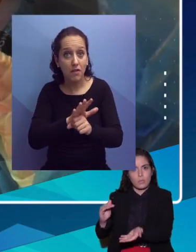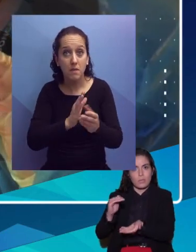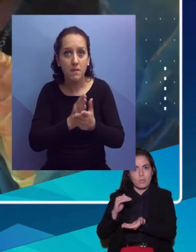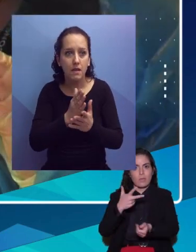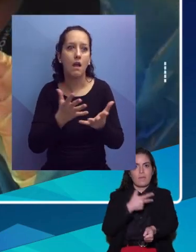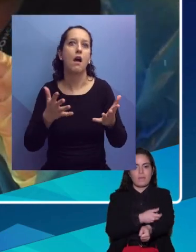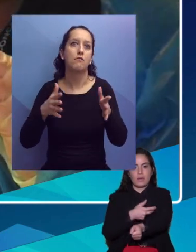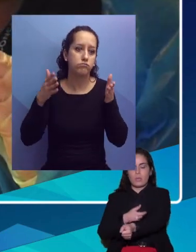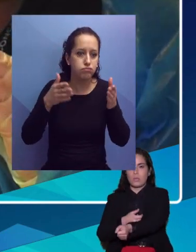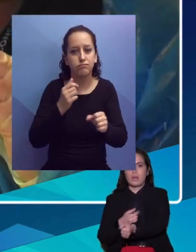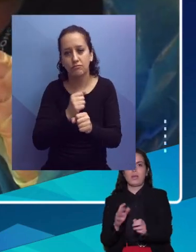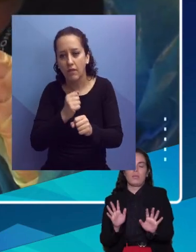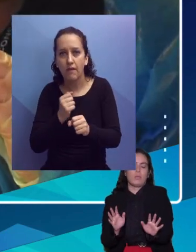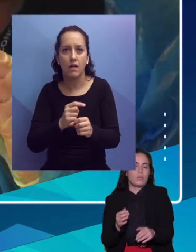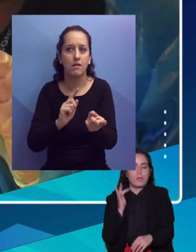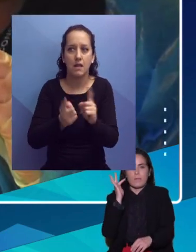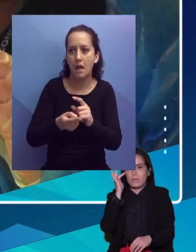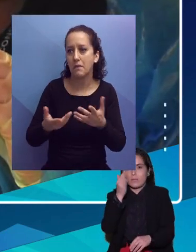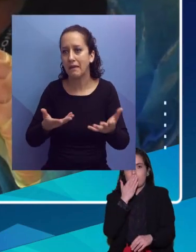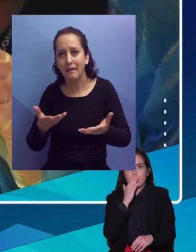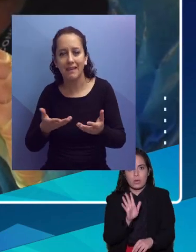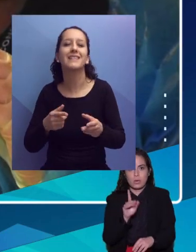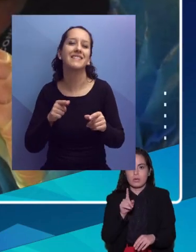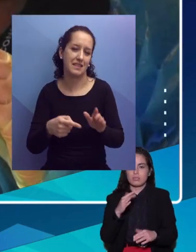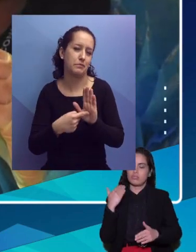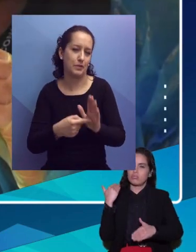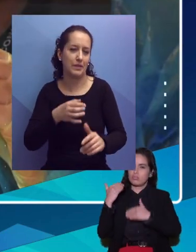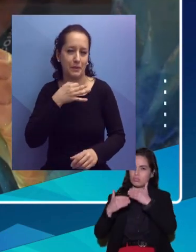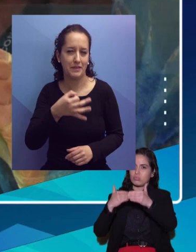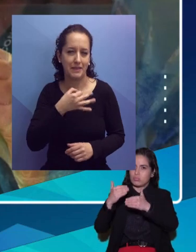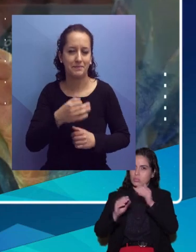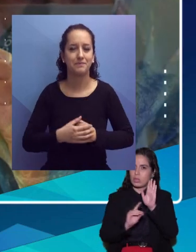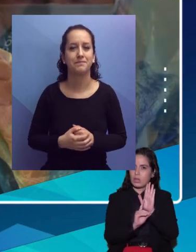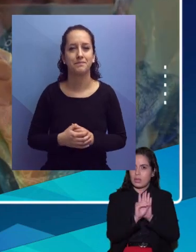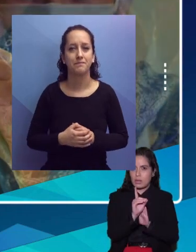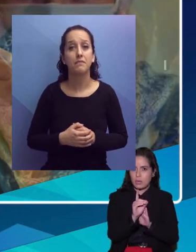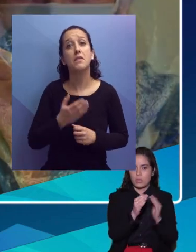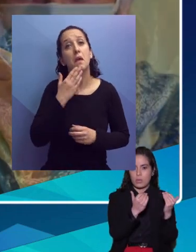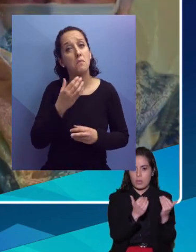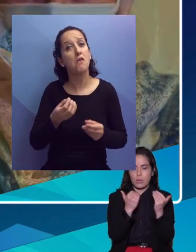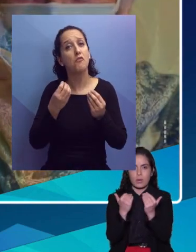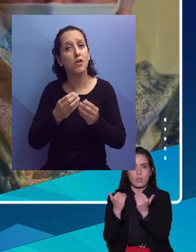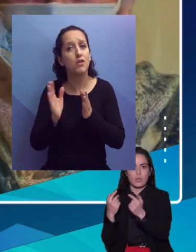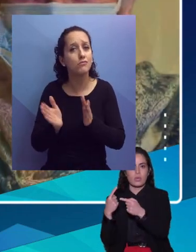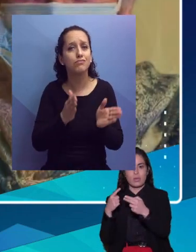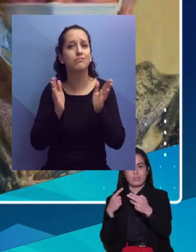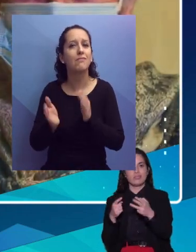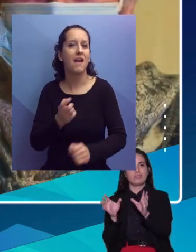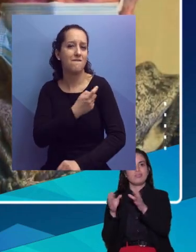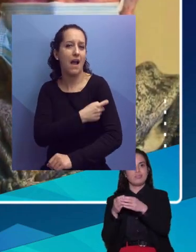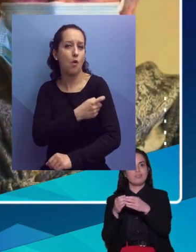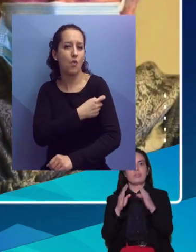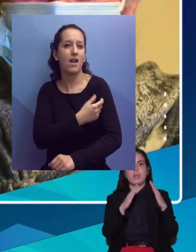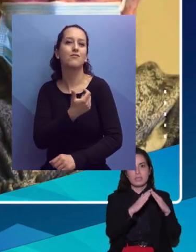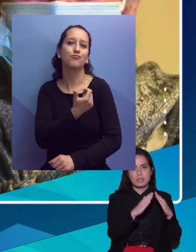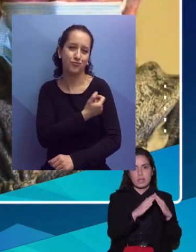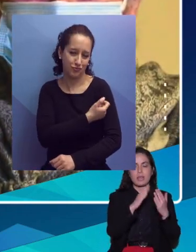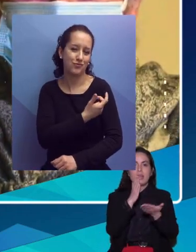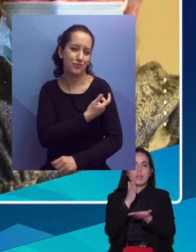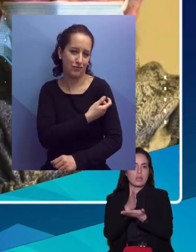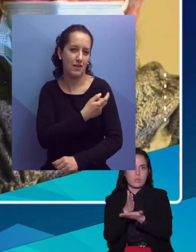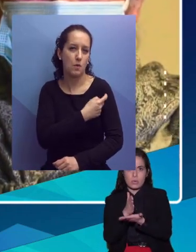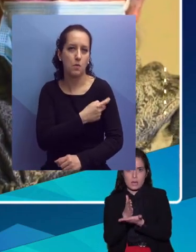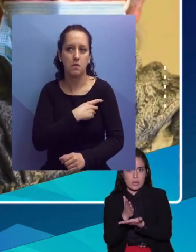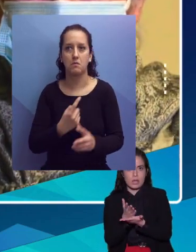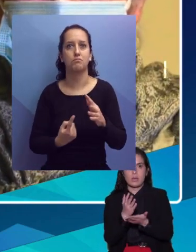crisis sanitaria y adaptación a un nuevo escenario. Se relevó también el exitoso proceso de vacunación, lo que posicionó a la